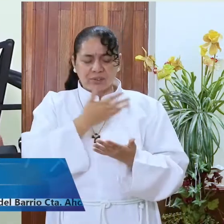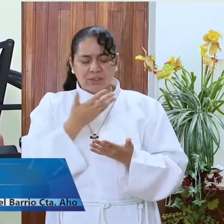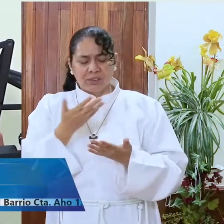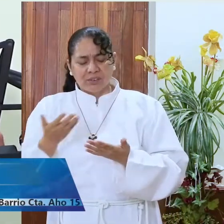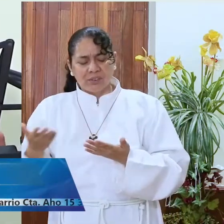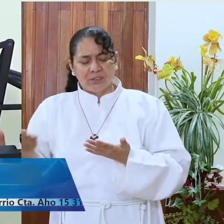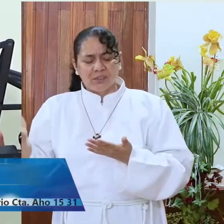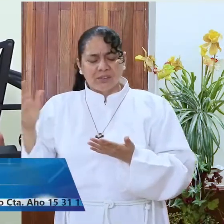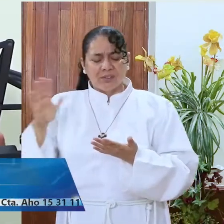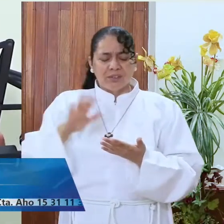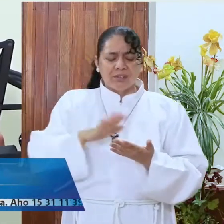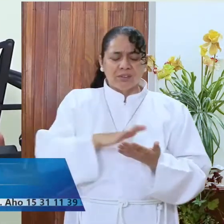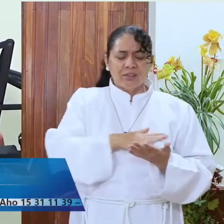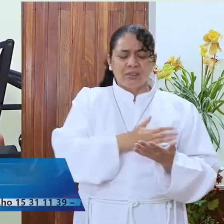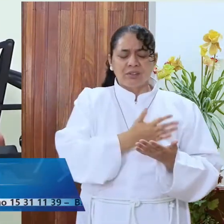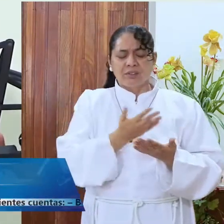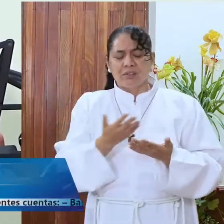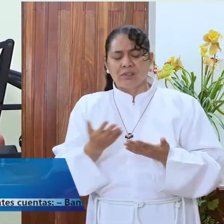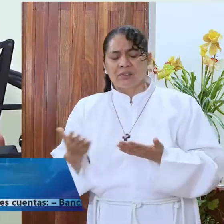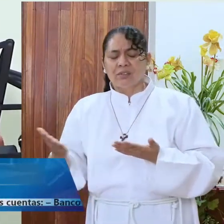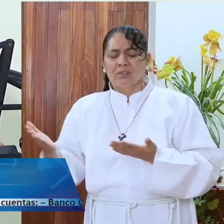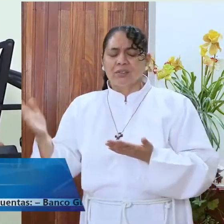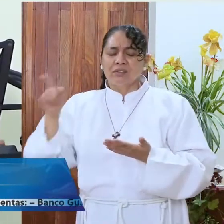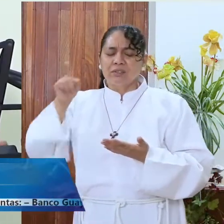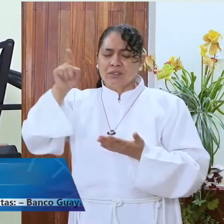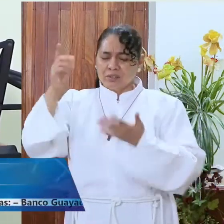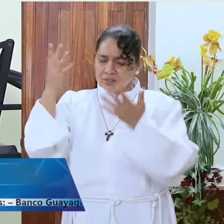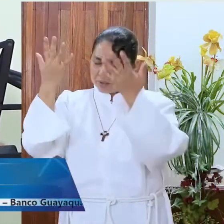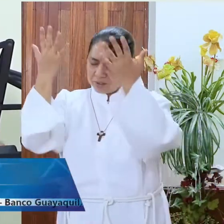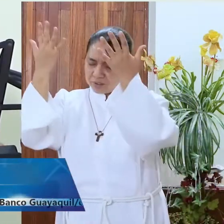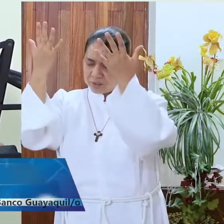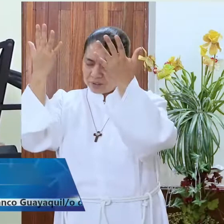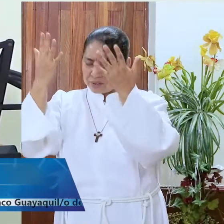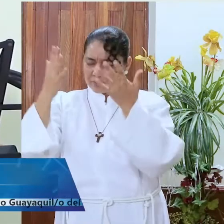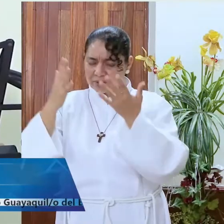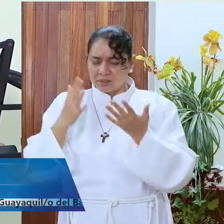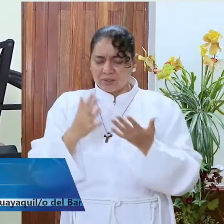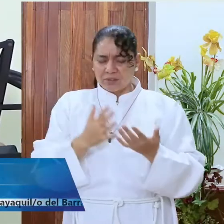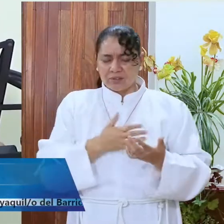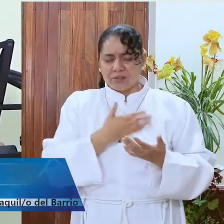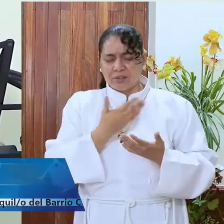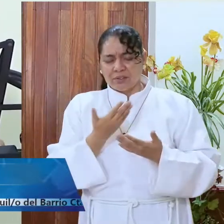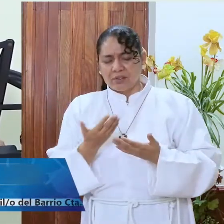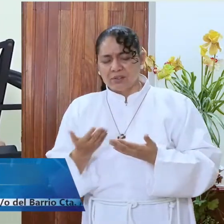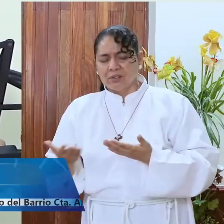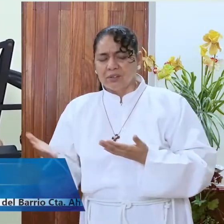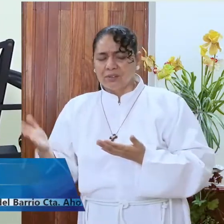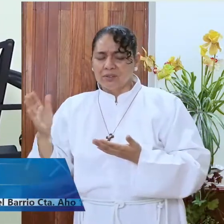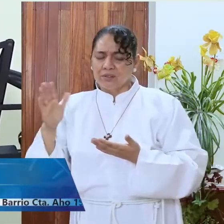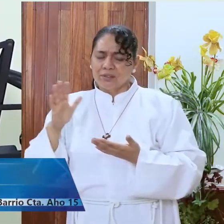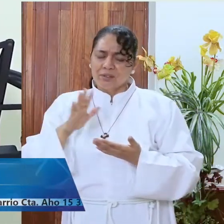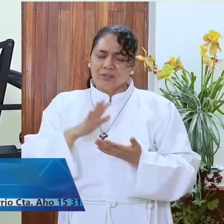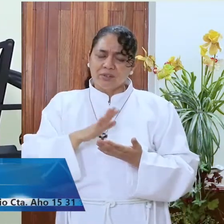ah entre tus más todos